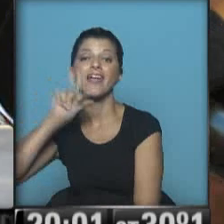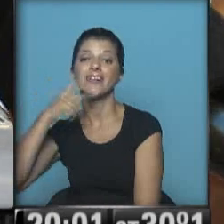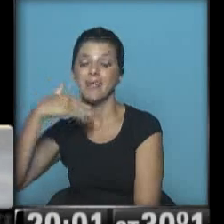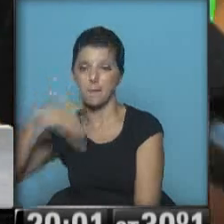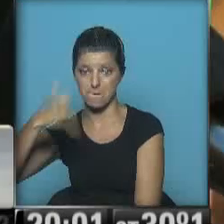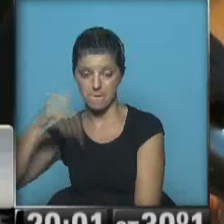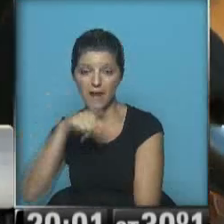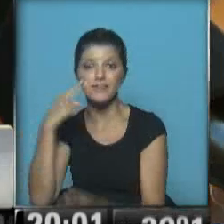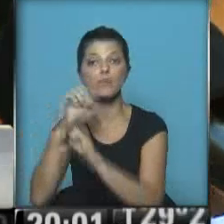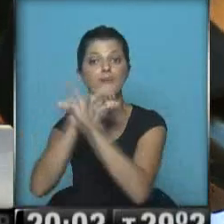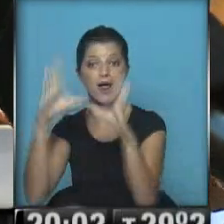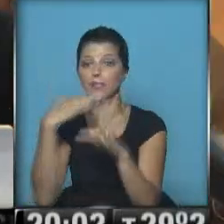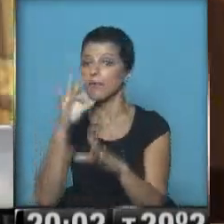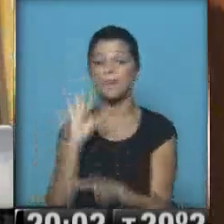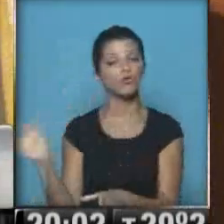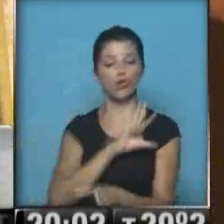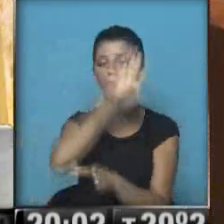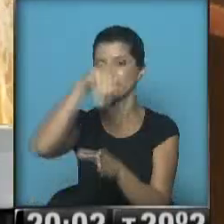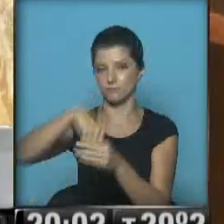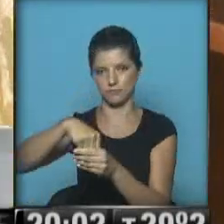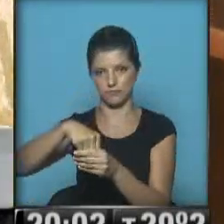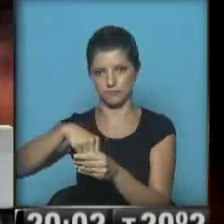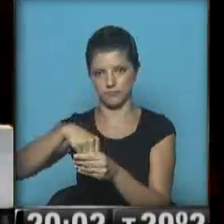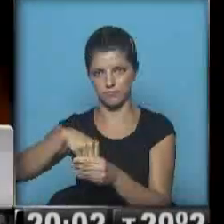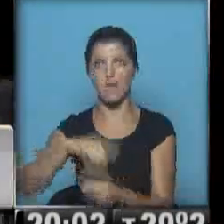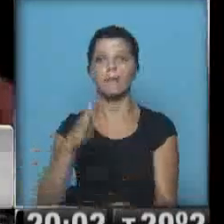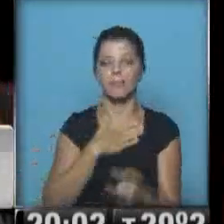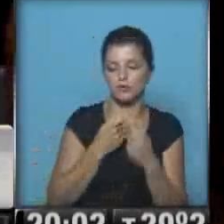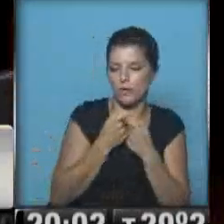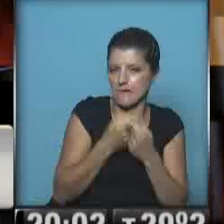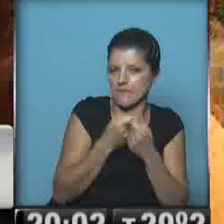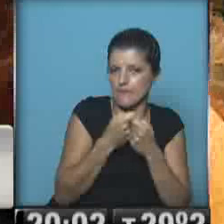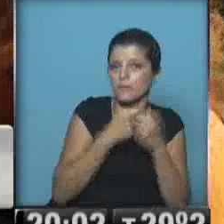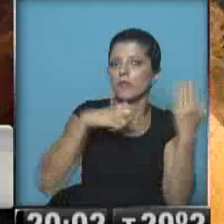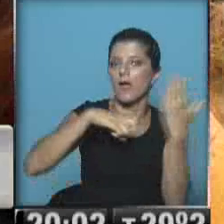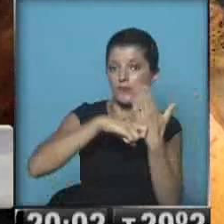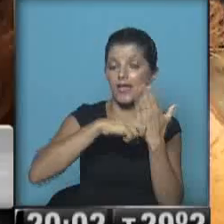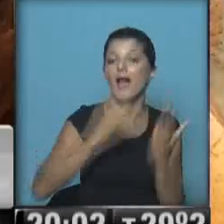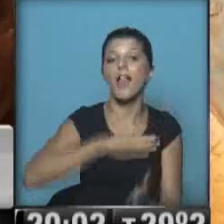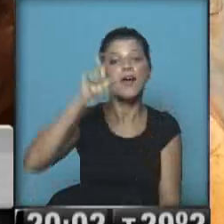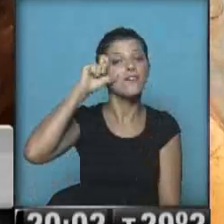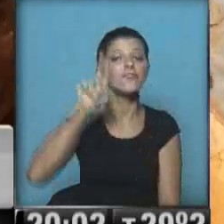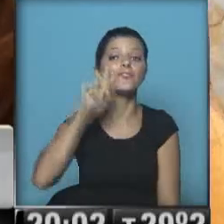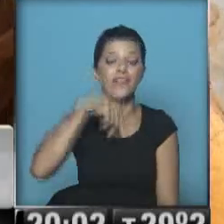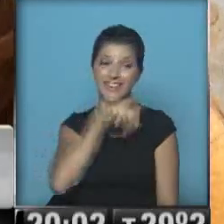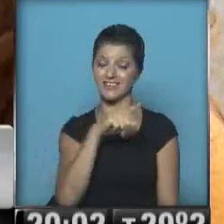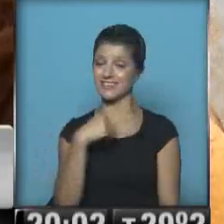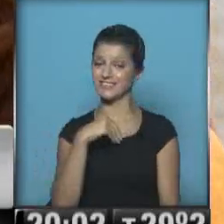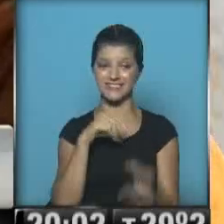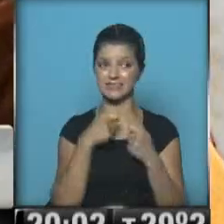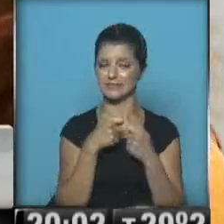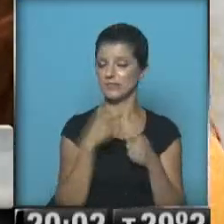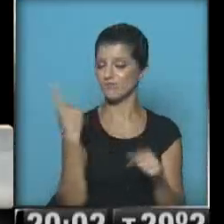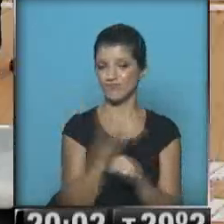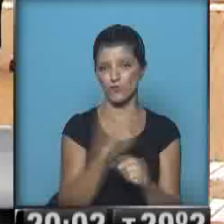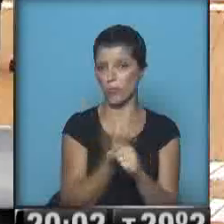antes posible, debiéramos participar todos de eso. Creo que es una presión muy fuerte para la fiscal, que debería no sentir esa presión, sobre todo de